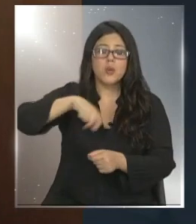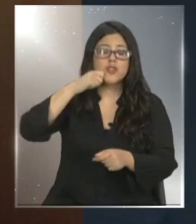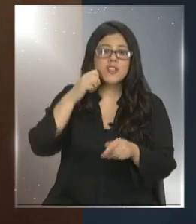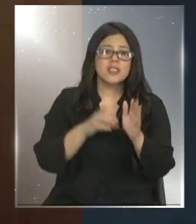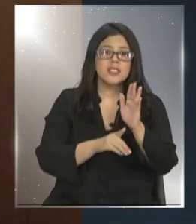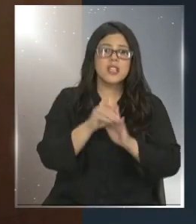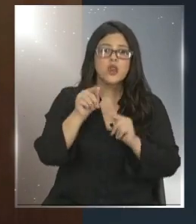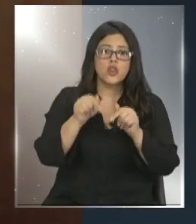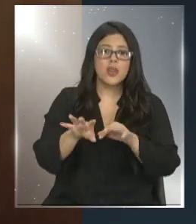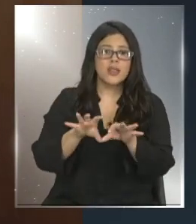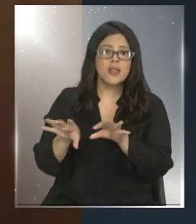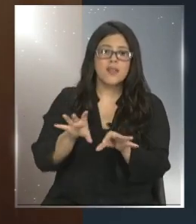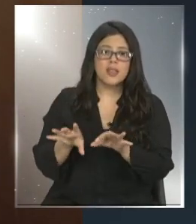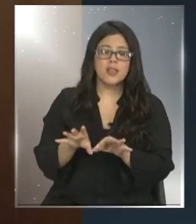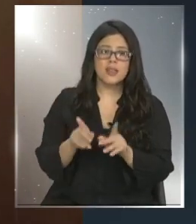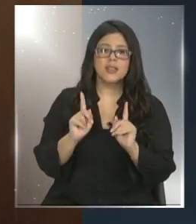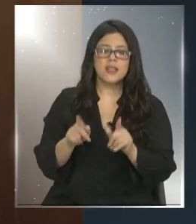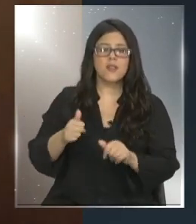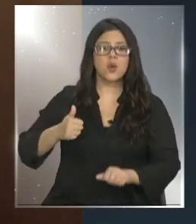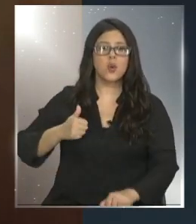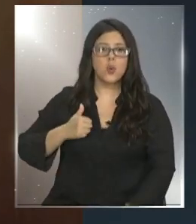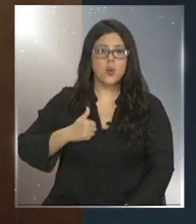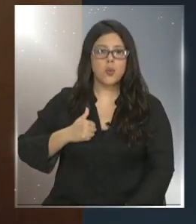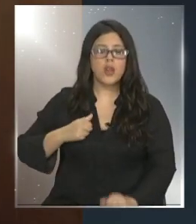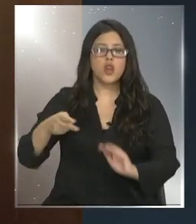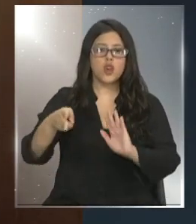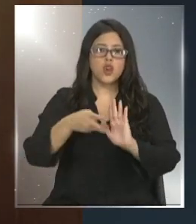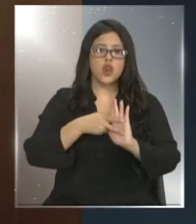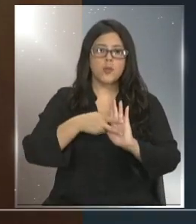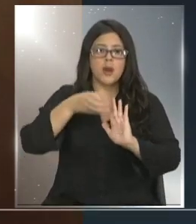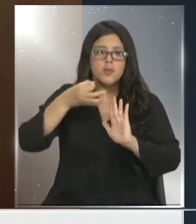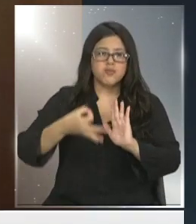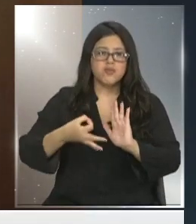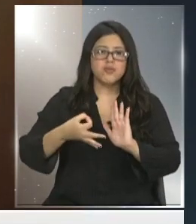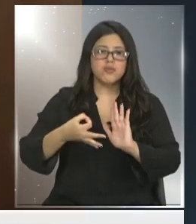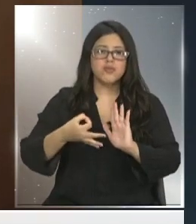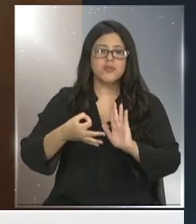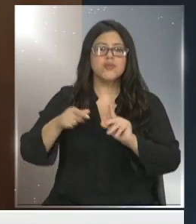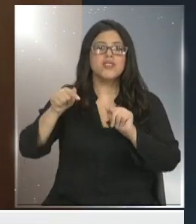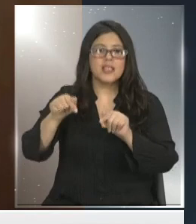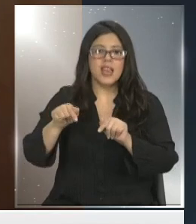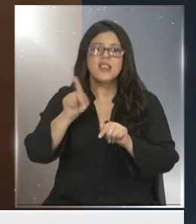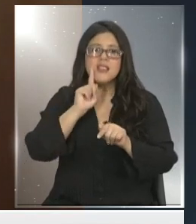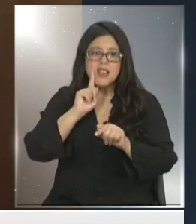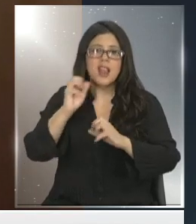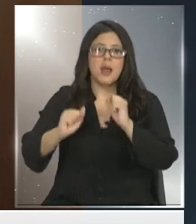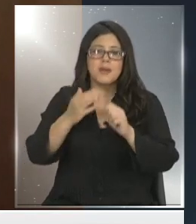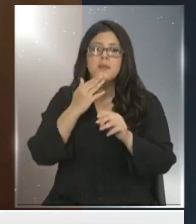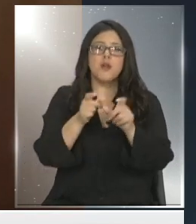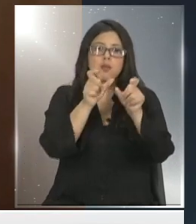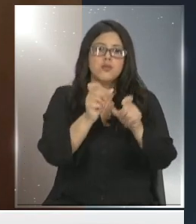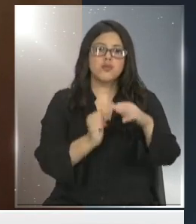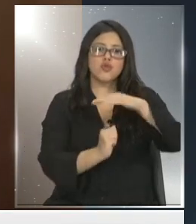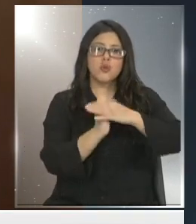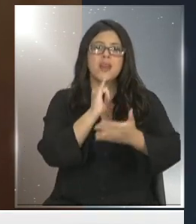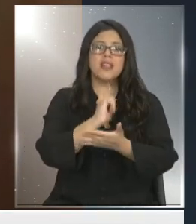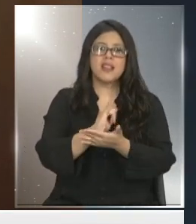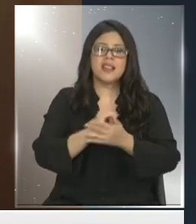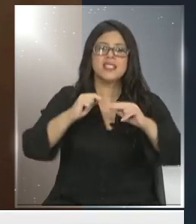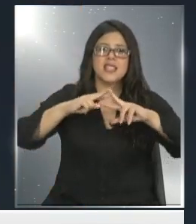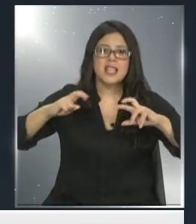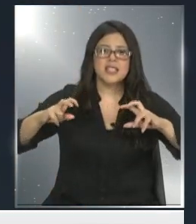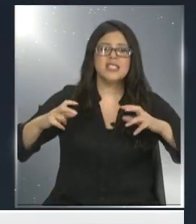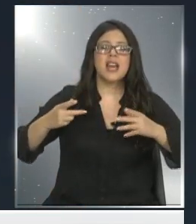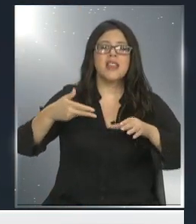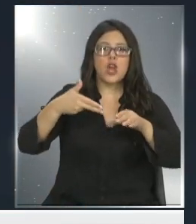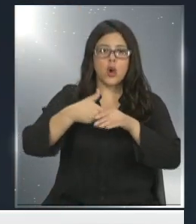esta actividad deben cumplir la normativa específica que regula el sector y que fiscaliza la Superintendencia de Electricidad y